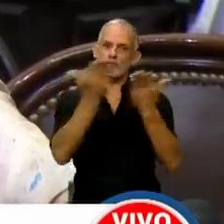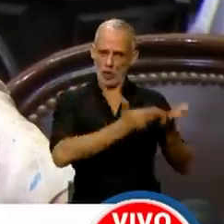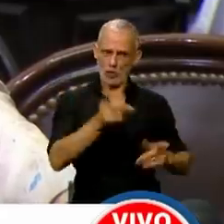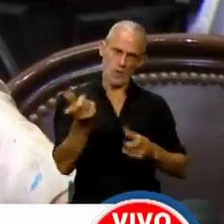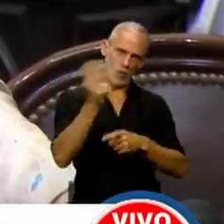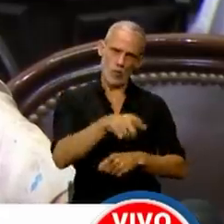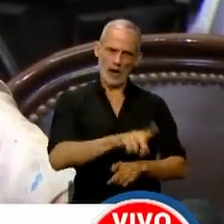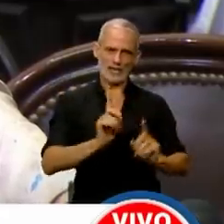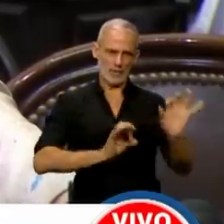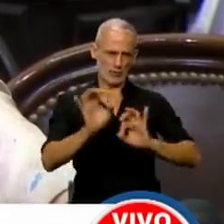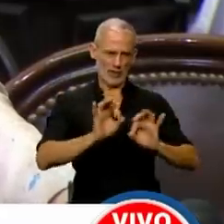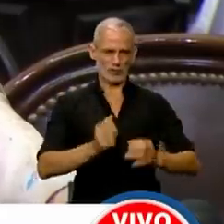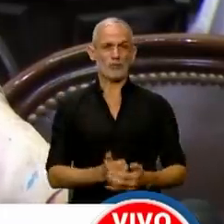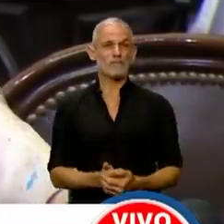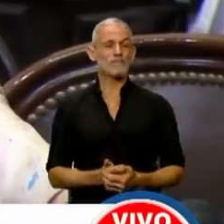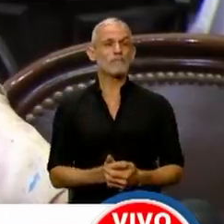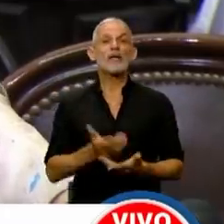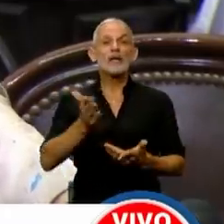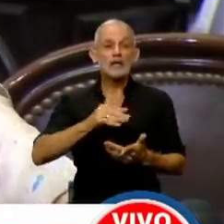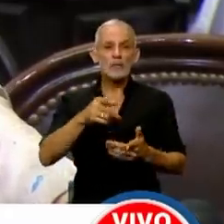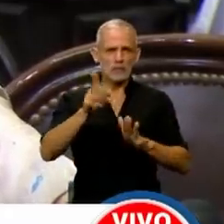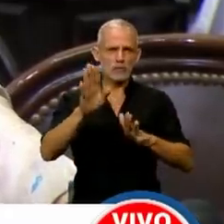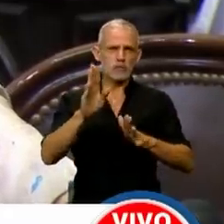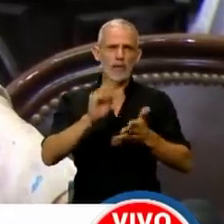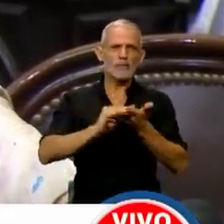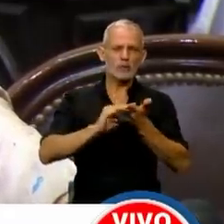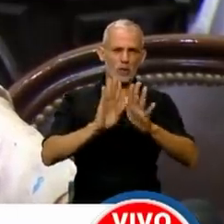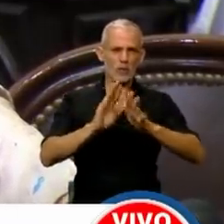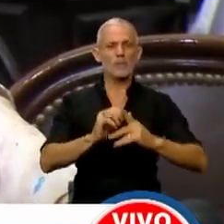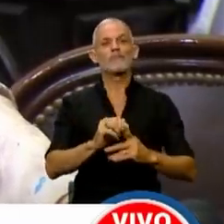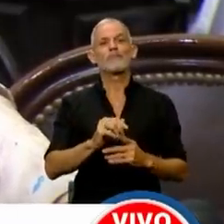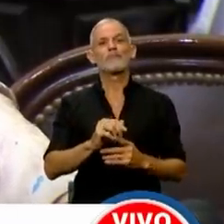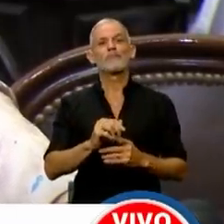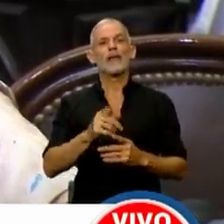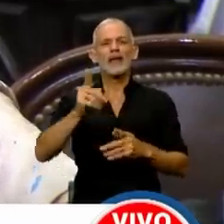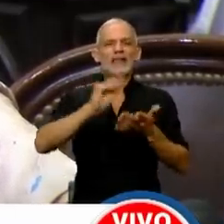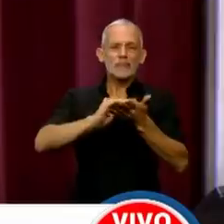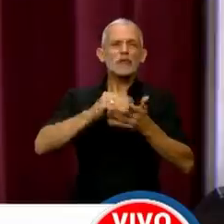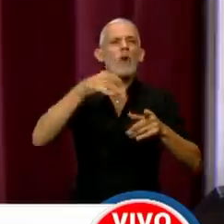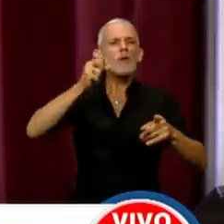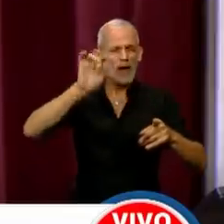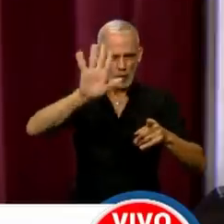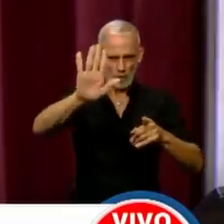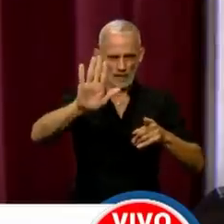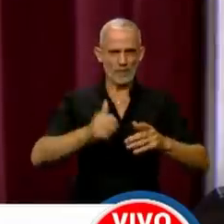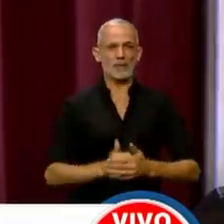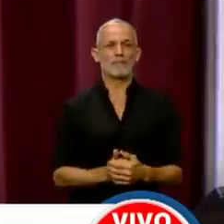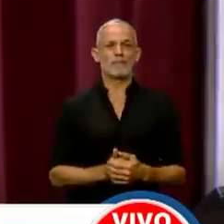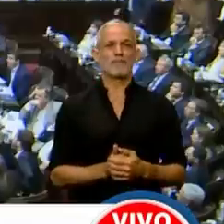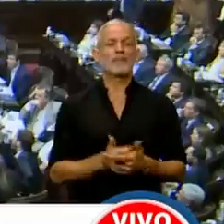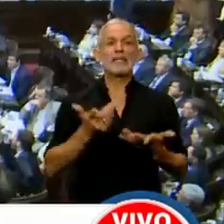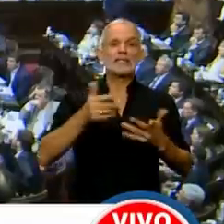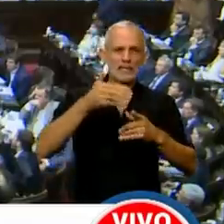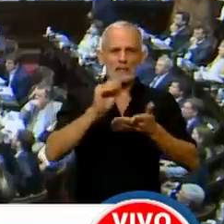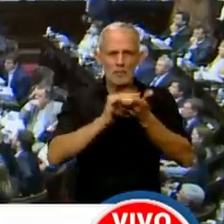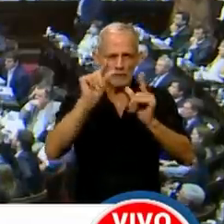comisión y la vamos a acompañar, diputado, señor presidente. Diputado Amaro, un segundo.